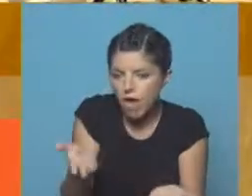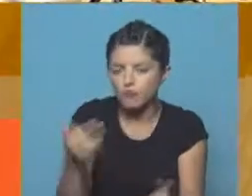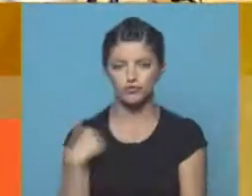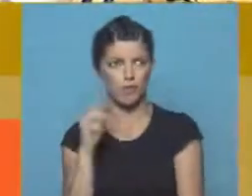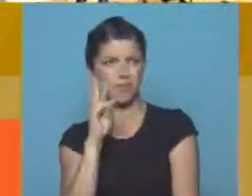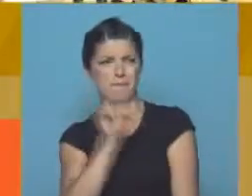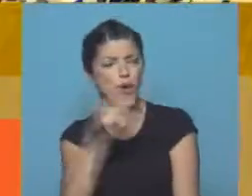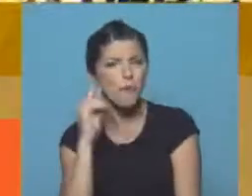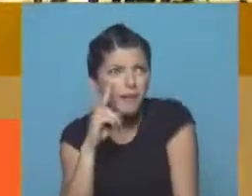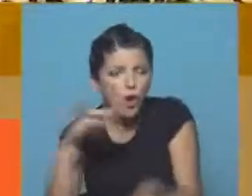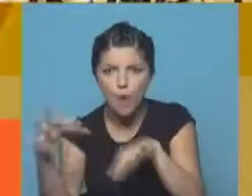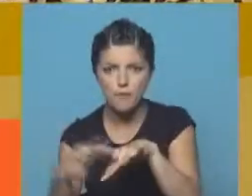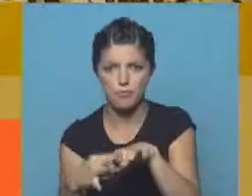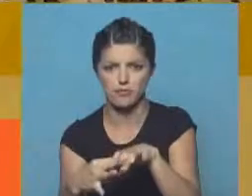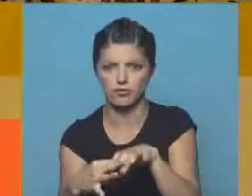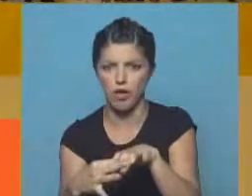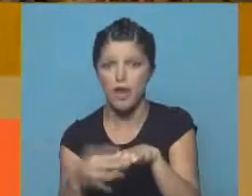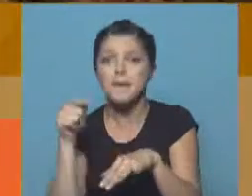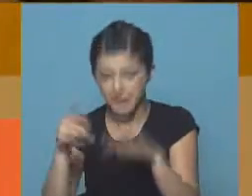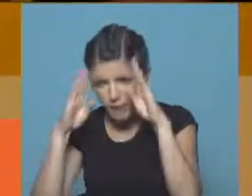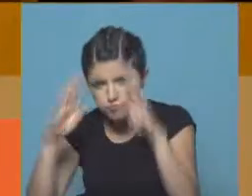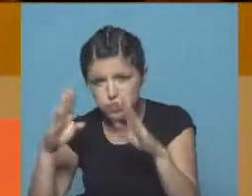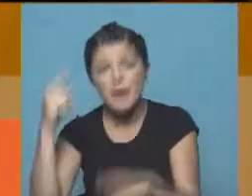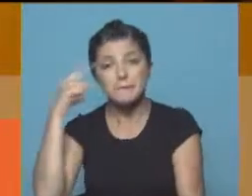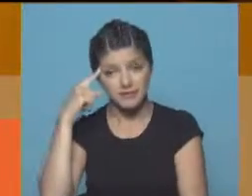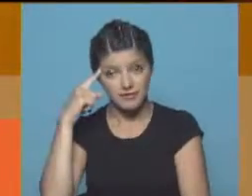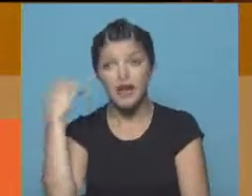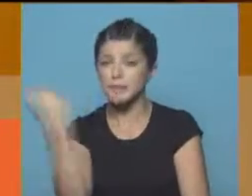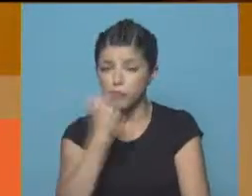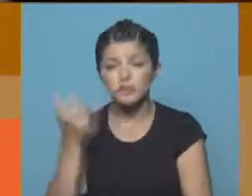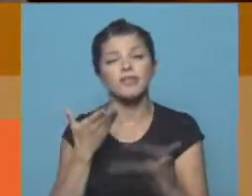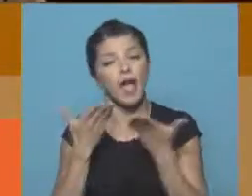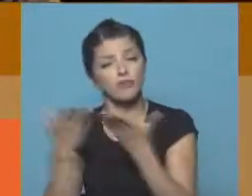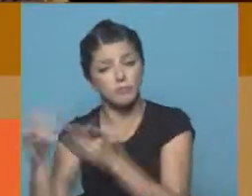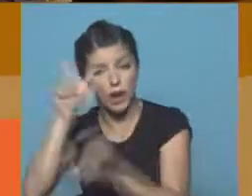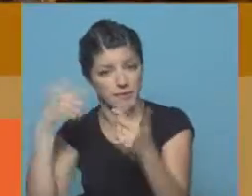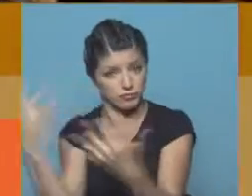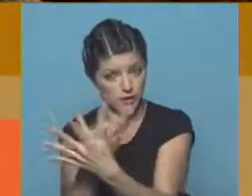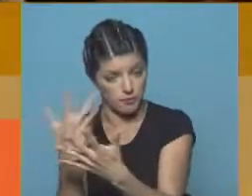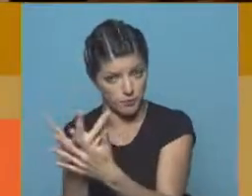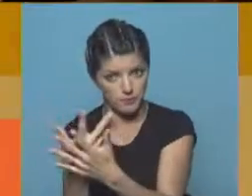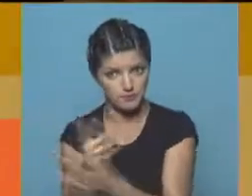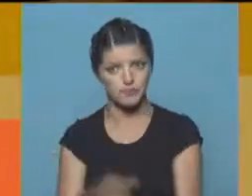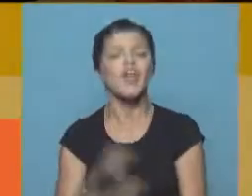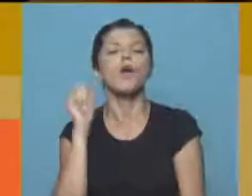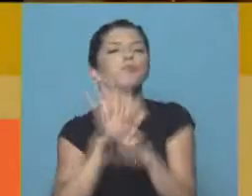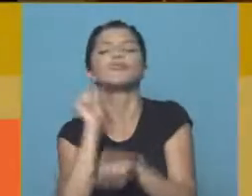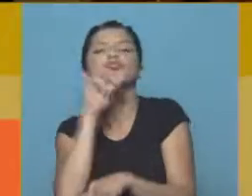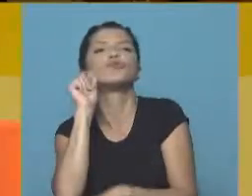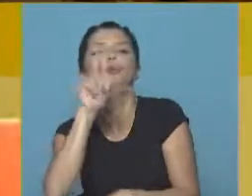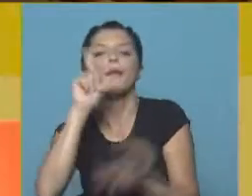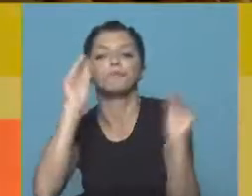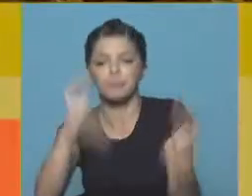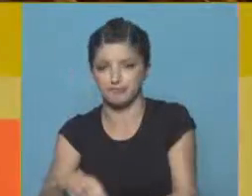un compromiso por parte de la Procuración de llevar el rol clave que debe llevar en este tipo de procesos. Nosotros hoy en